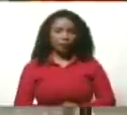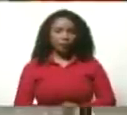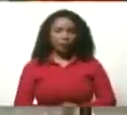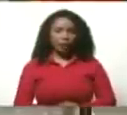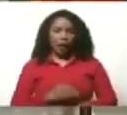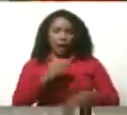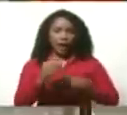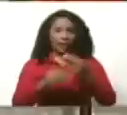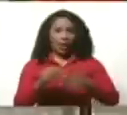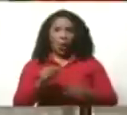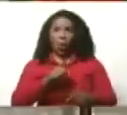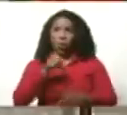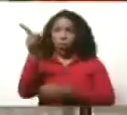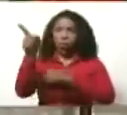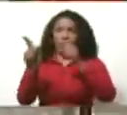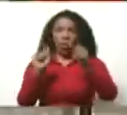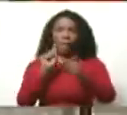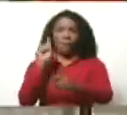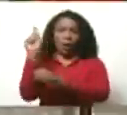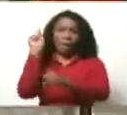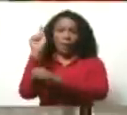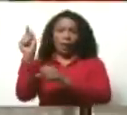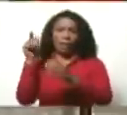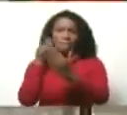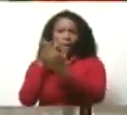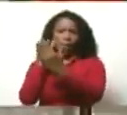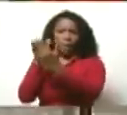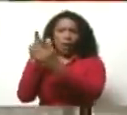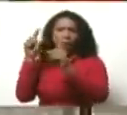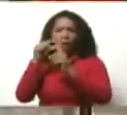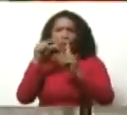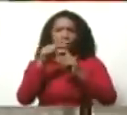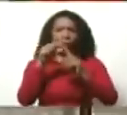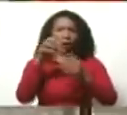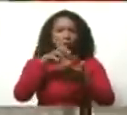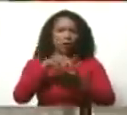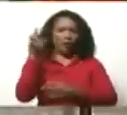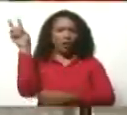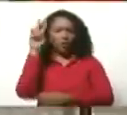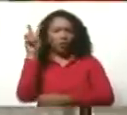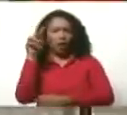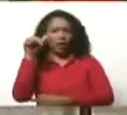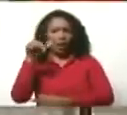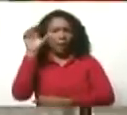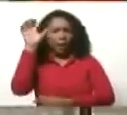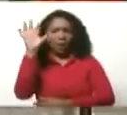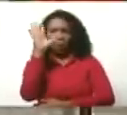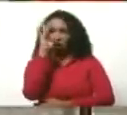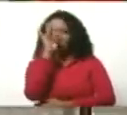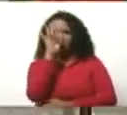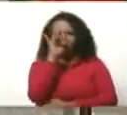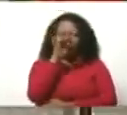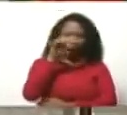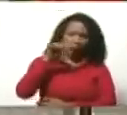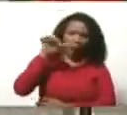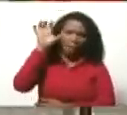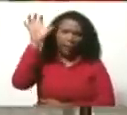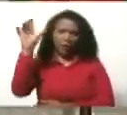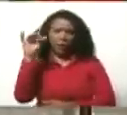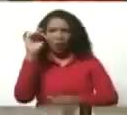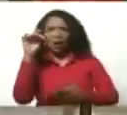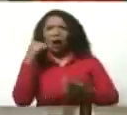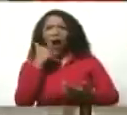lanzando dicterios, ofensas al Estado venezolano, a la nación, burlándose del país,